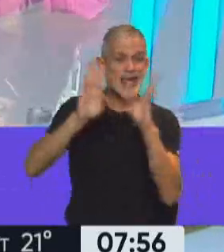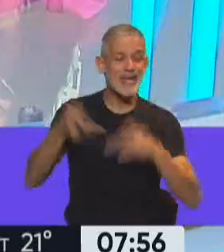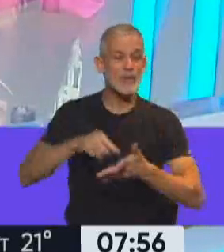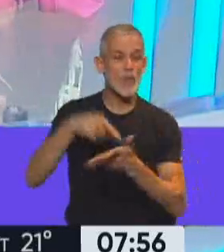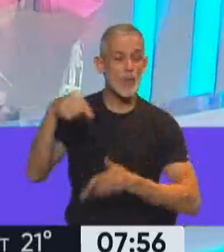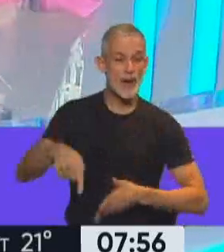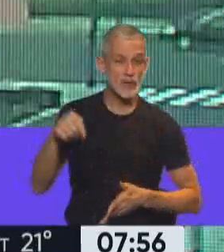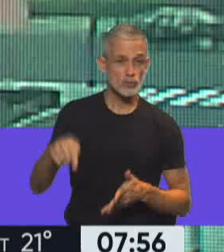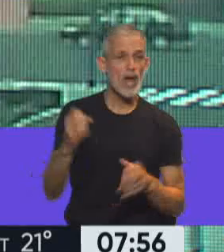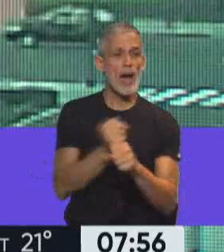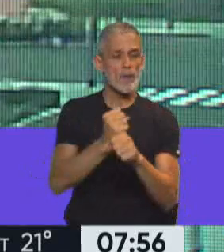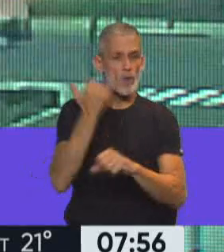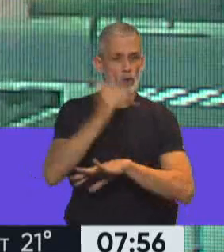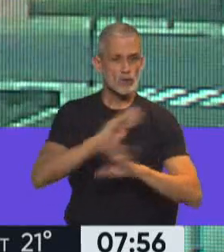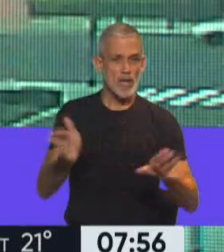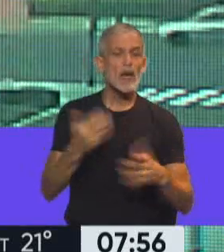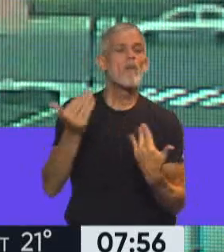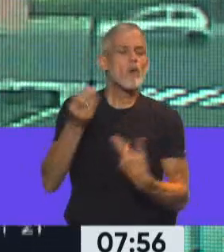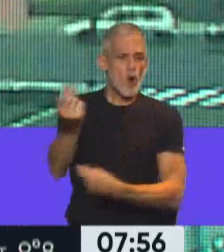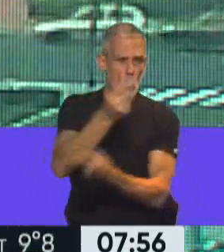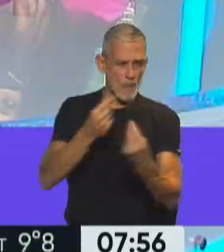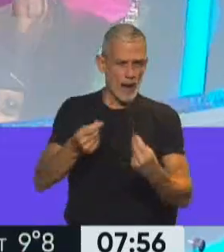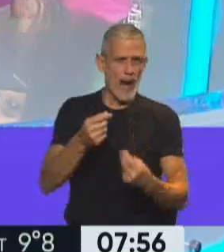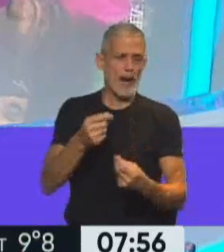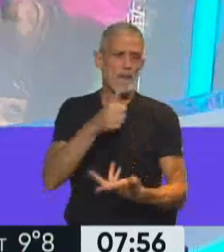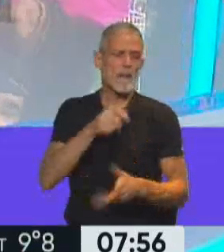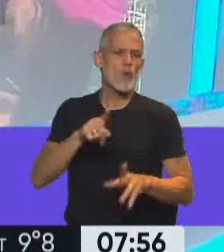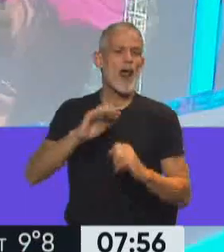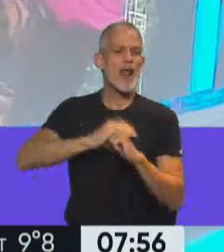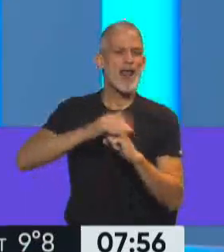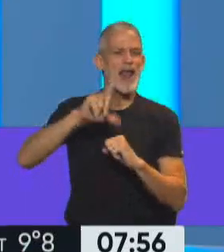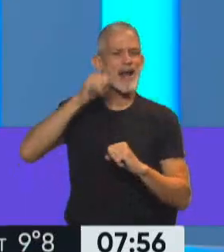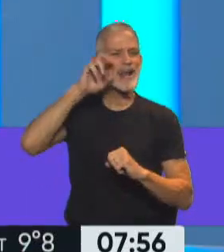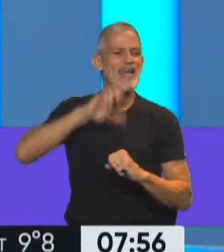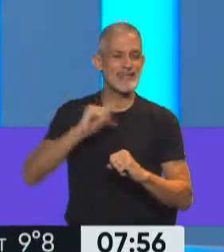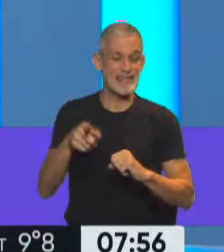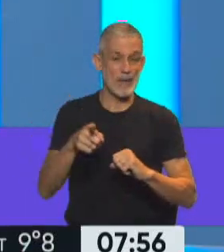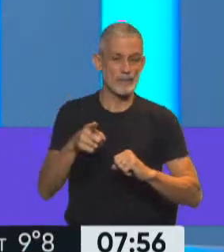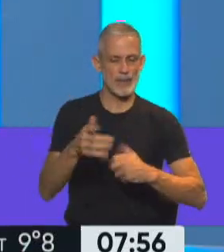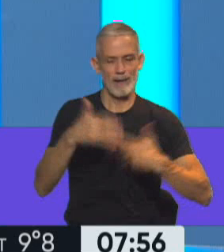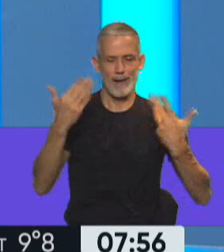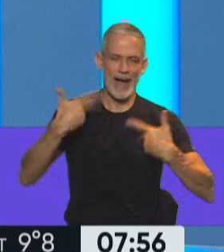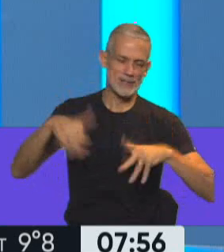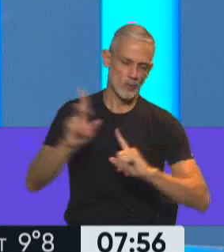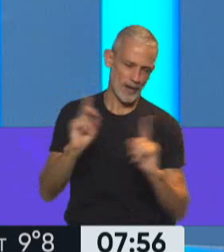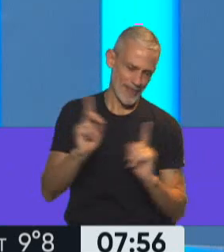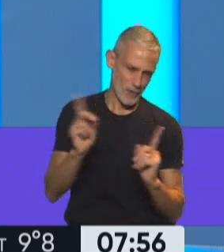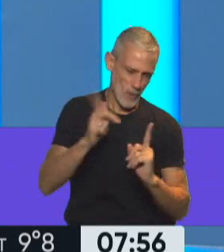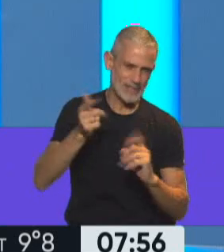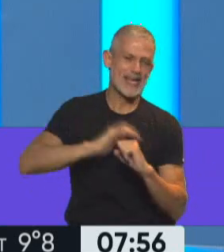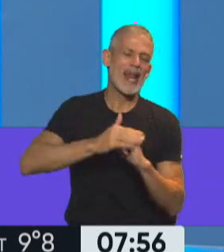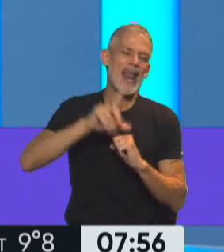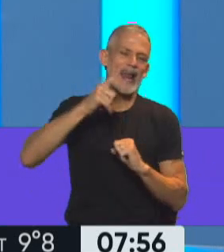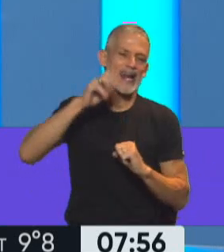Buenos Aires aprobó la posibilidad de que compre vacunas. Estamos hablando de Horacio Rodríguez Larreta. Exactamente, no fue inocente la referencia de Horacio